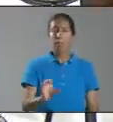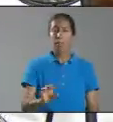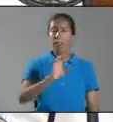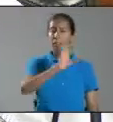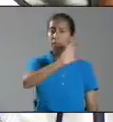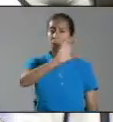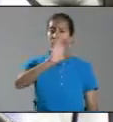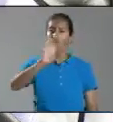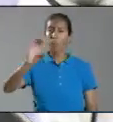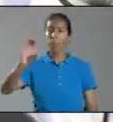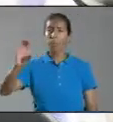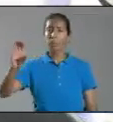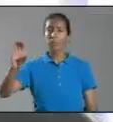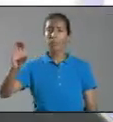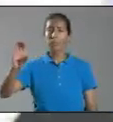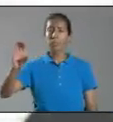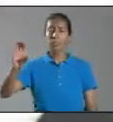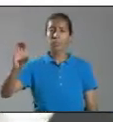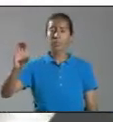vero.